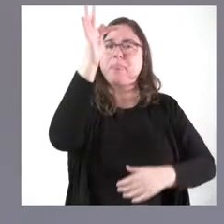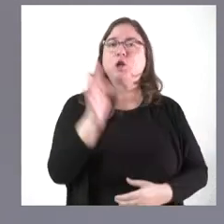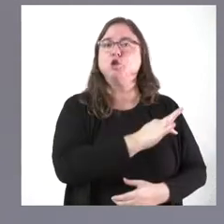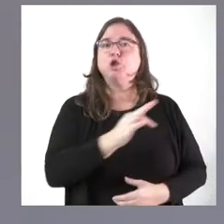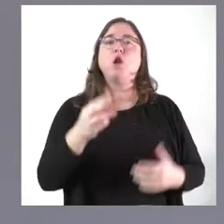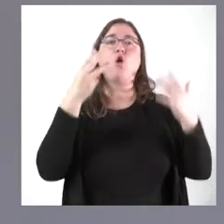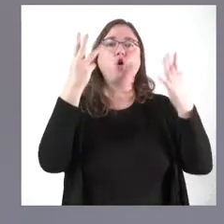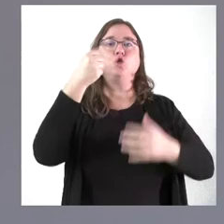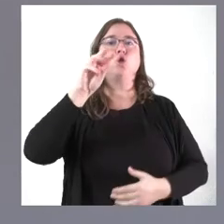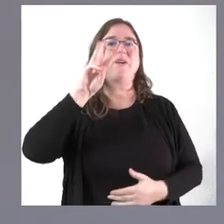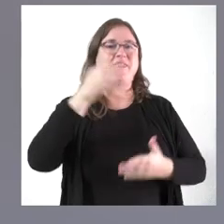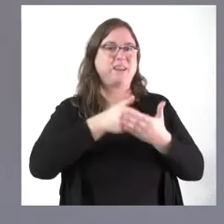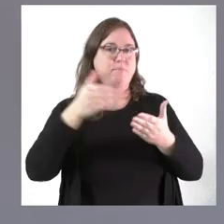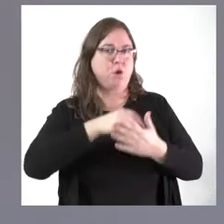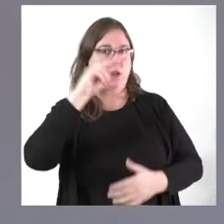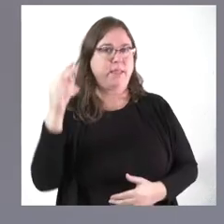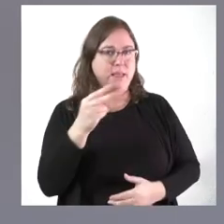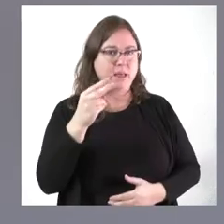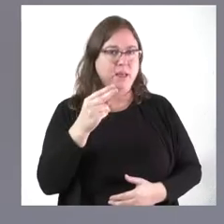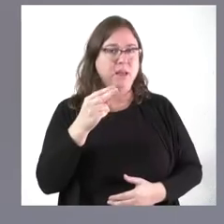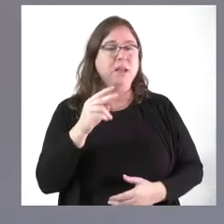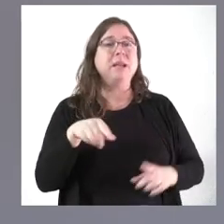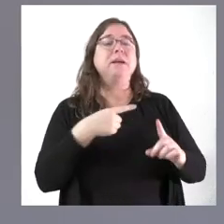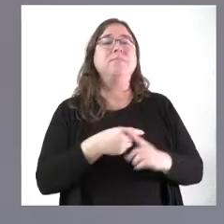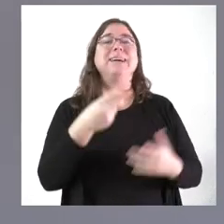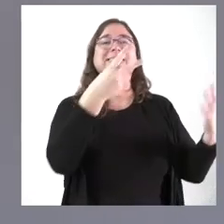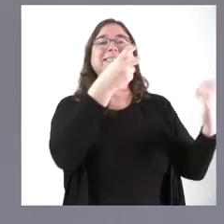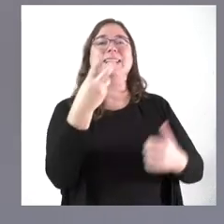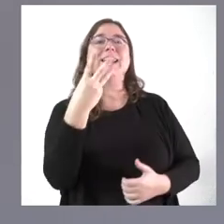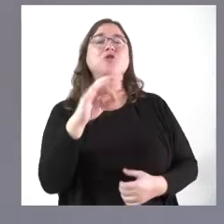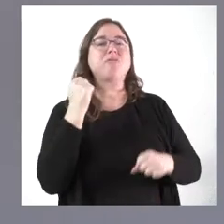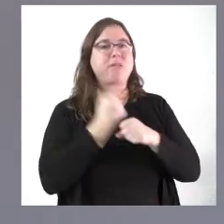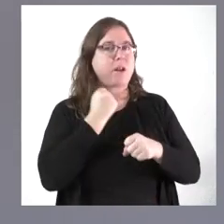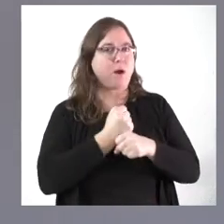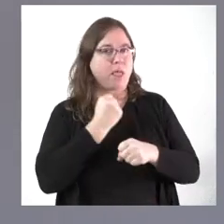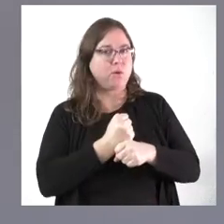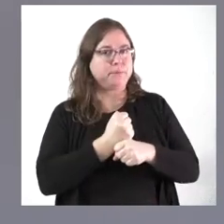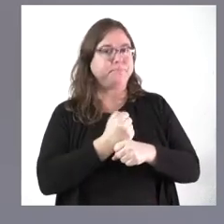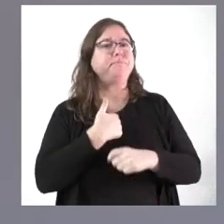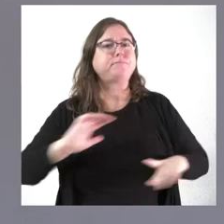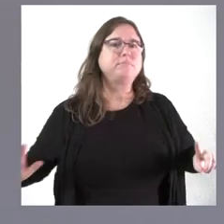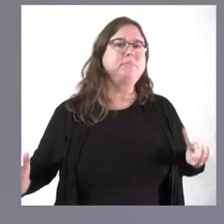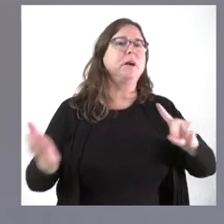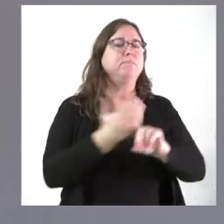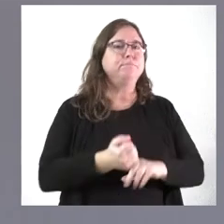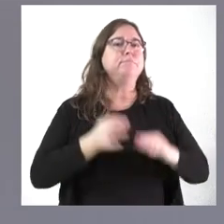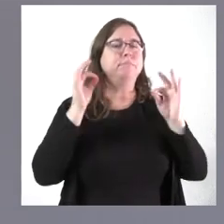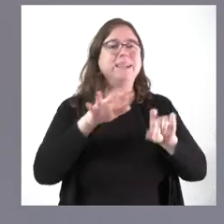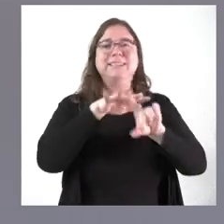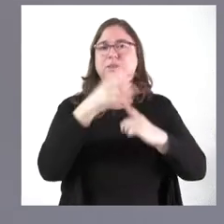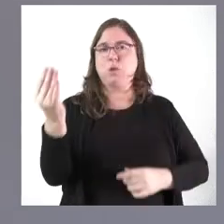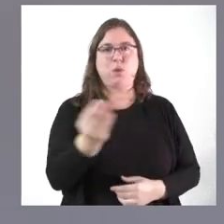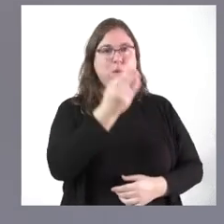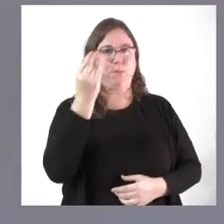8,3 millones de euros y de 730 trabajadores pues van a conseguir mejorar la situación